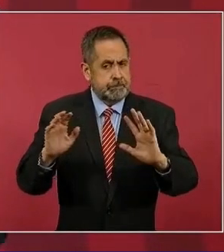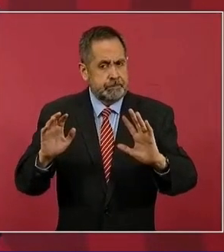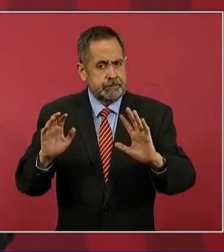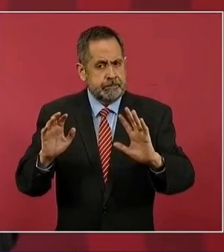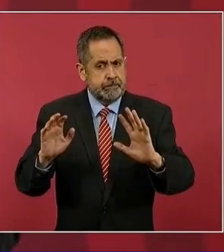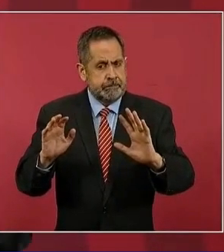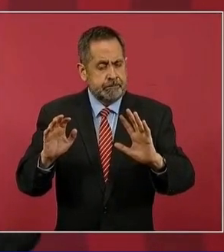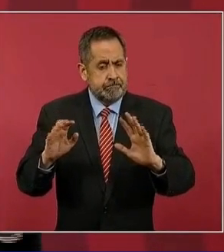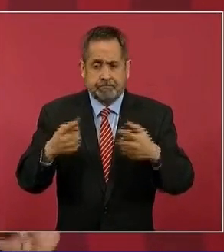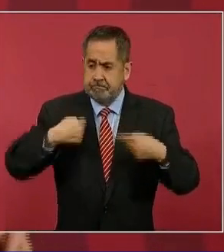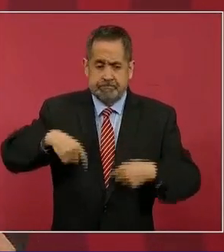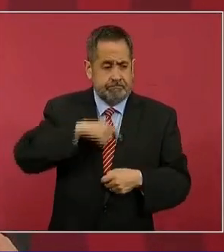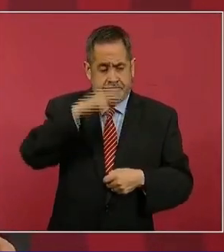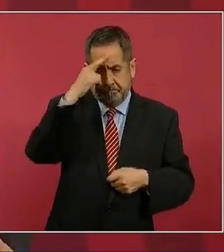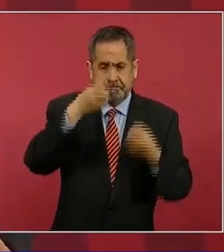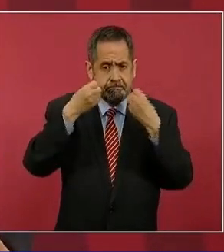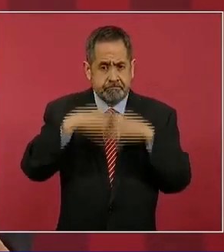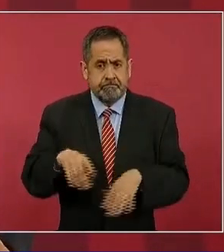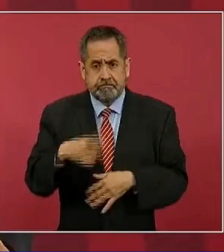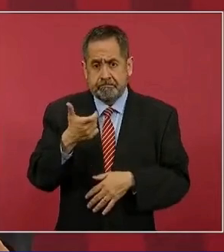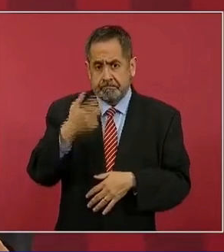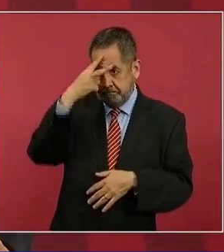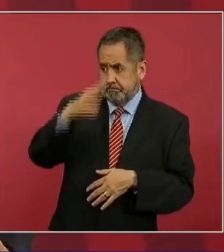Se ha afectado la hacienda pública.